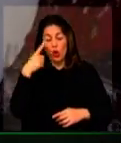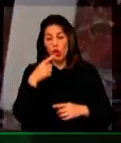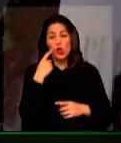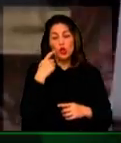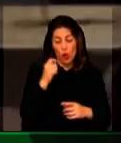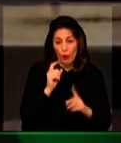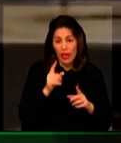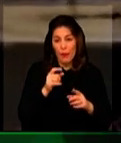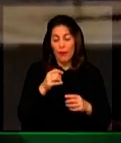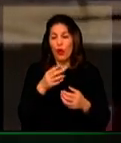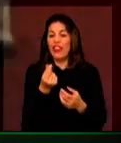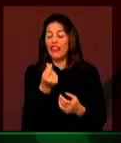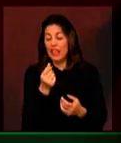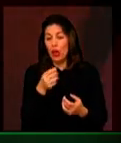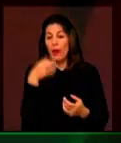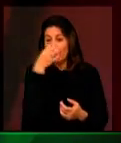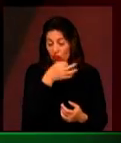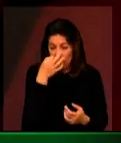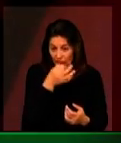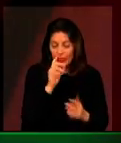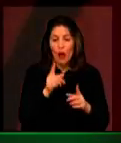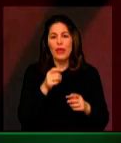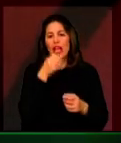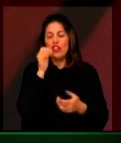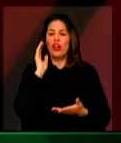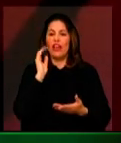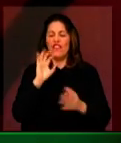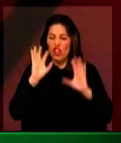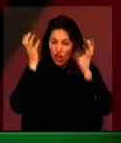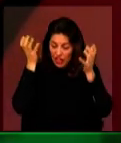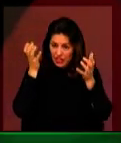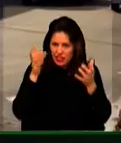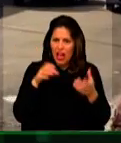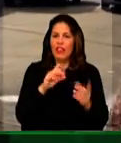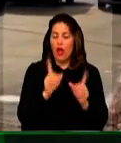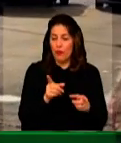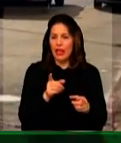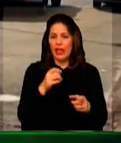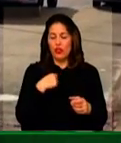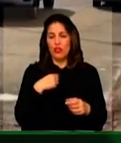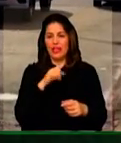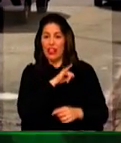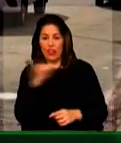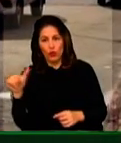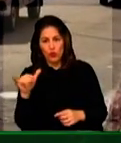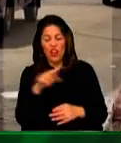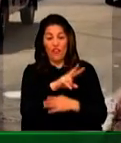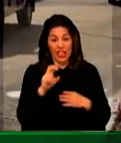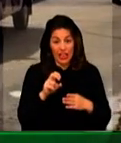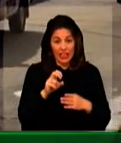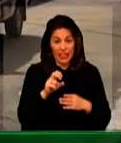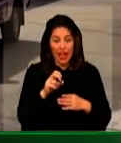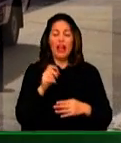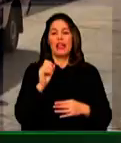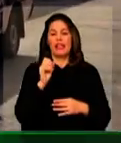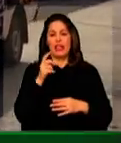sobre ella violencia física y sexual. Inmediatamente se dio cuenta de la situación a la fiscalía y esta ordenó un allanamiento en la casa del